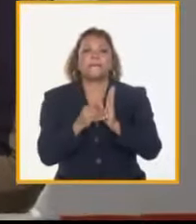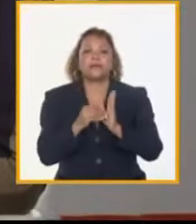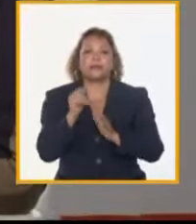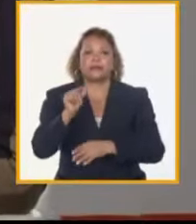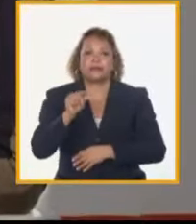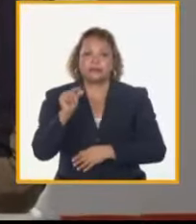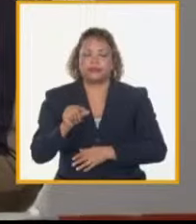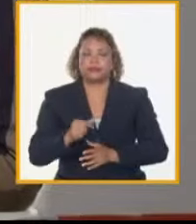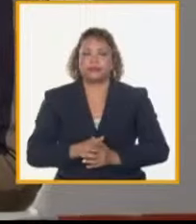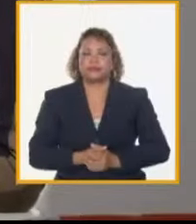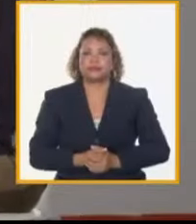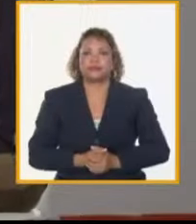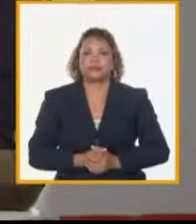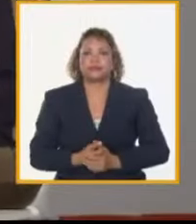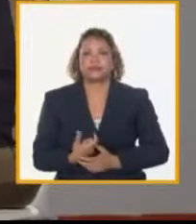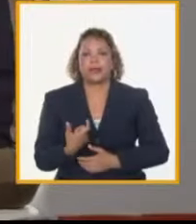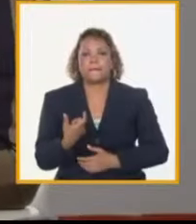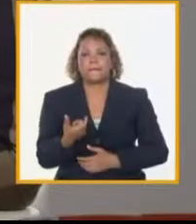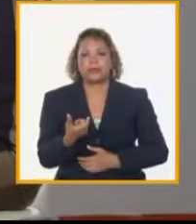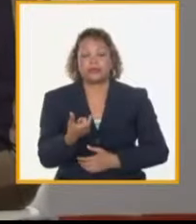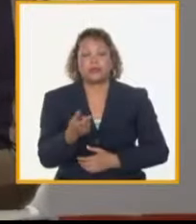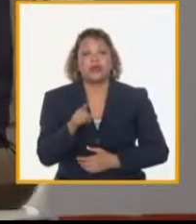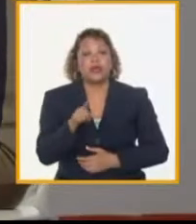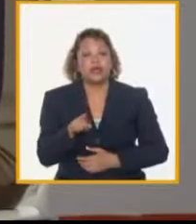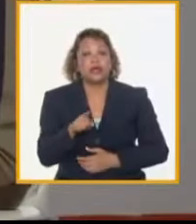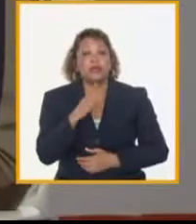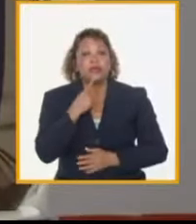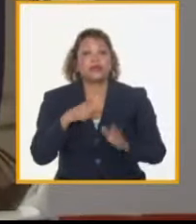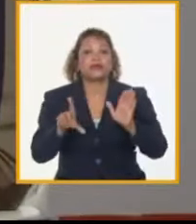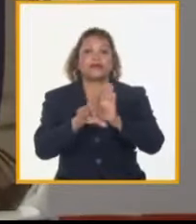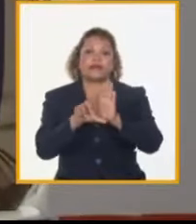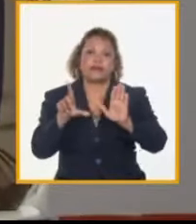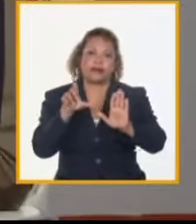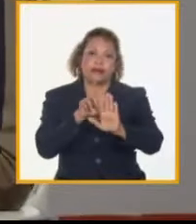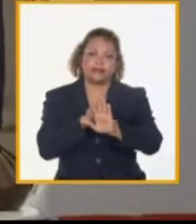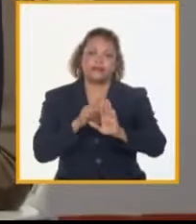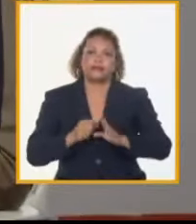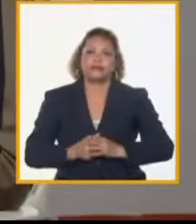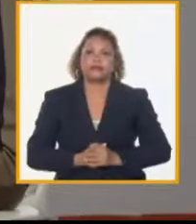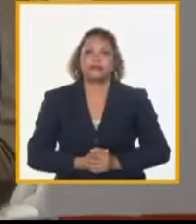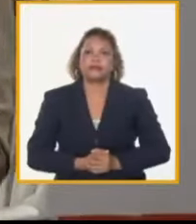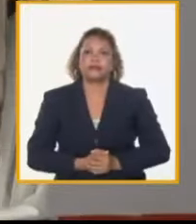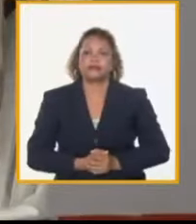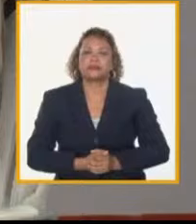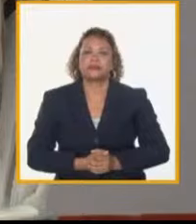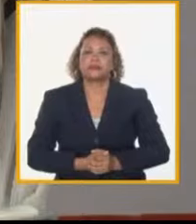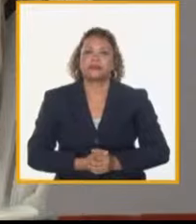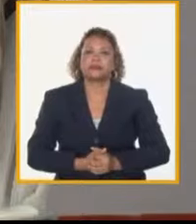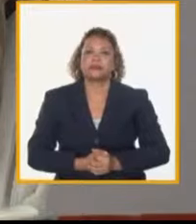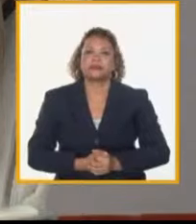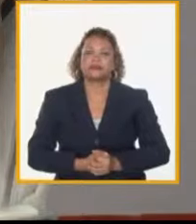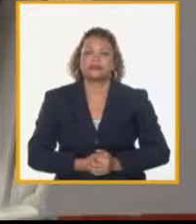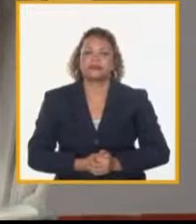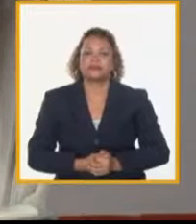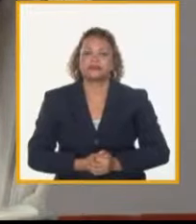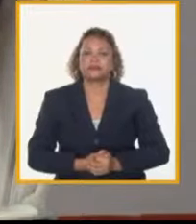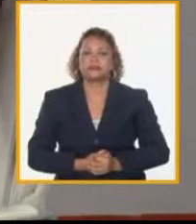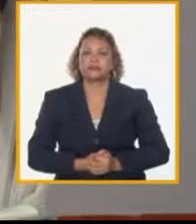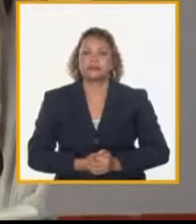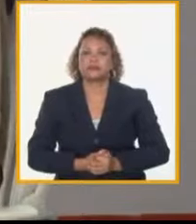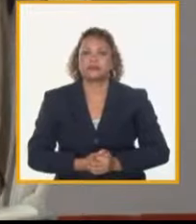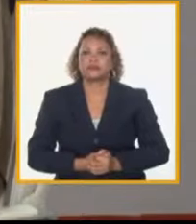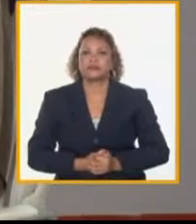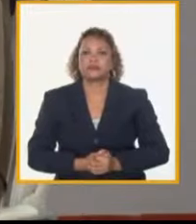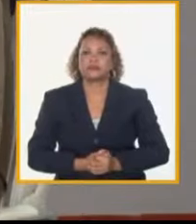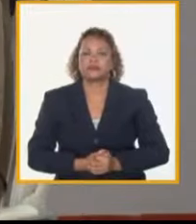de la actividad económica ilícita, no solamente es eso, sino que además de eso, o sea, se